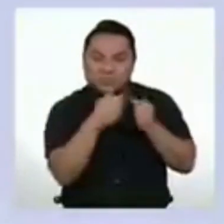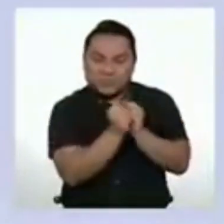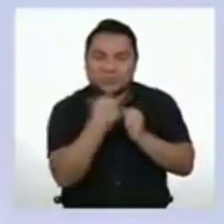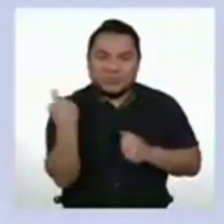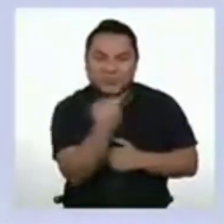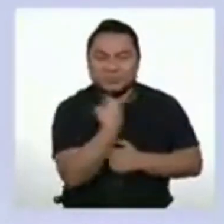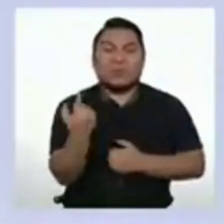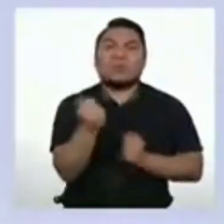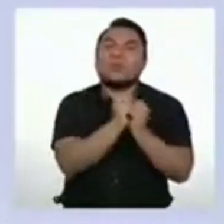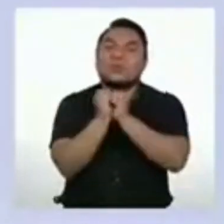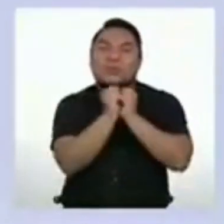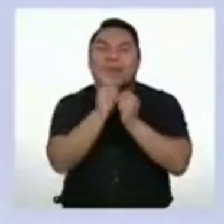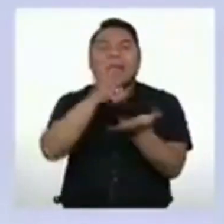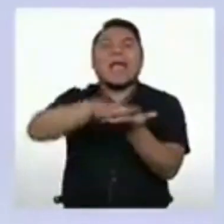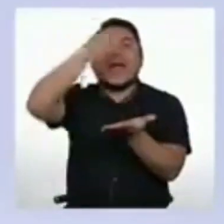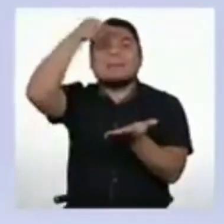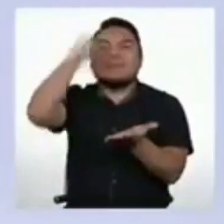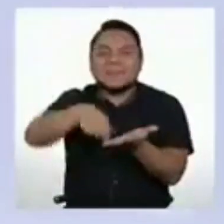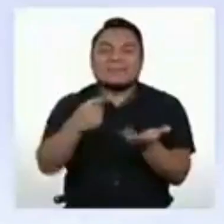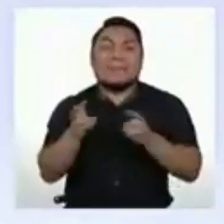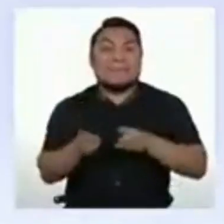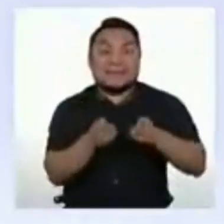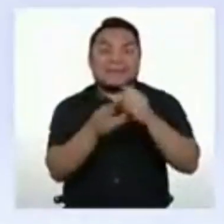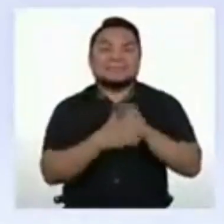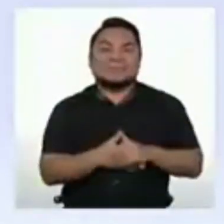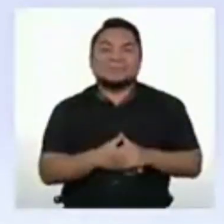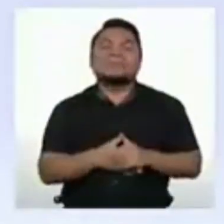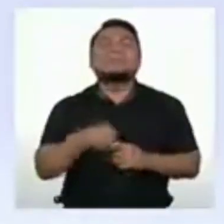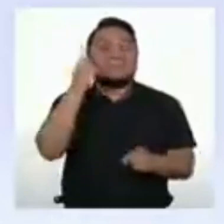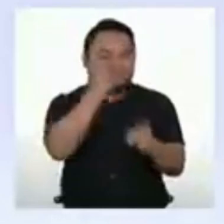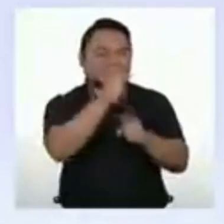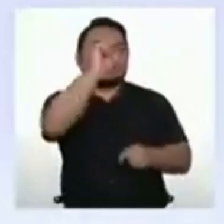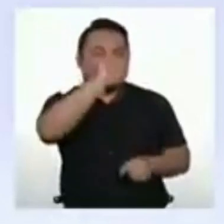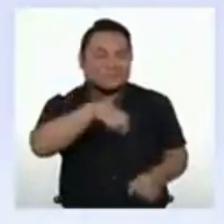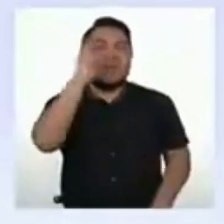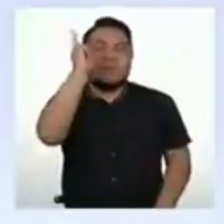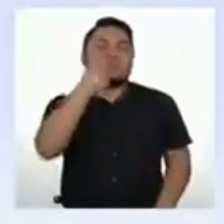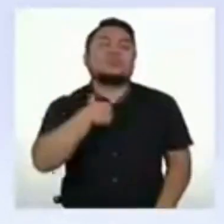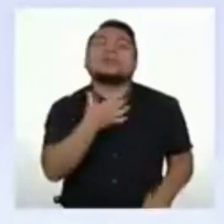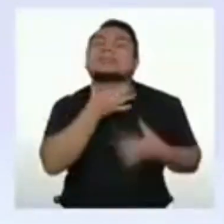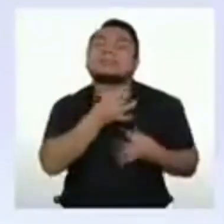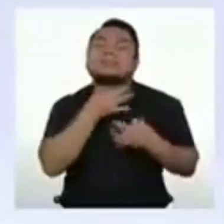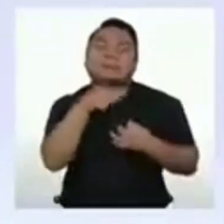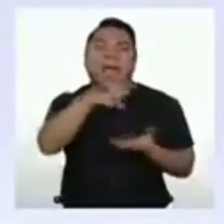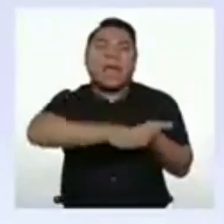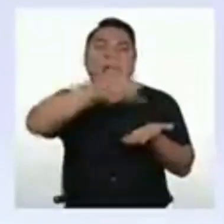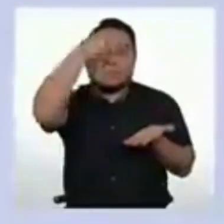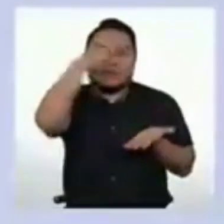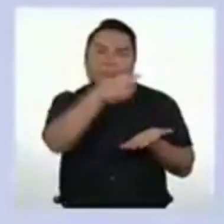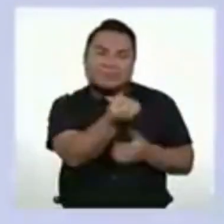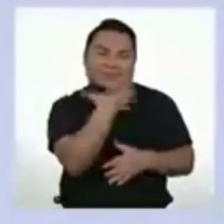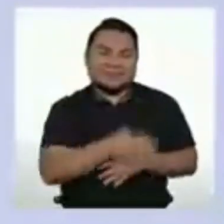para que todas y todos juntos aprendamos sobre estas técnicas. Claro que sí, profesor. Estoy muy interesada en aprender esas otras técnicas que usted